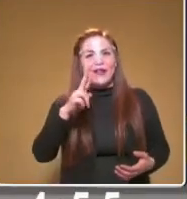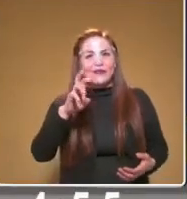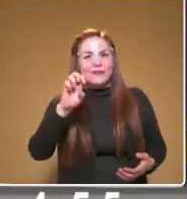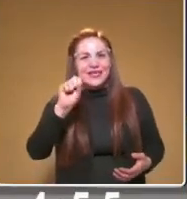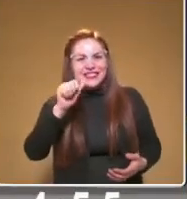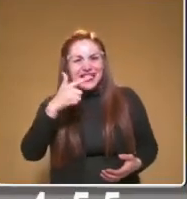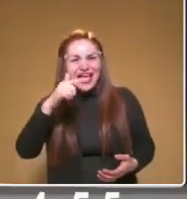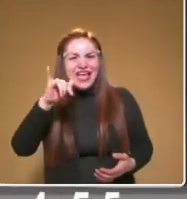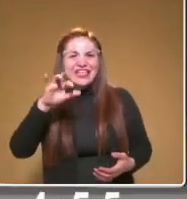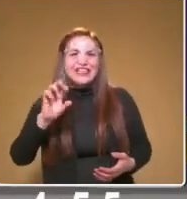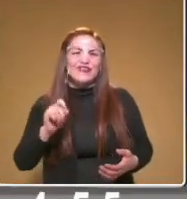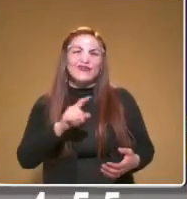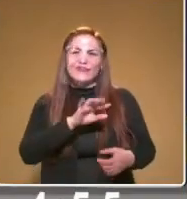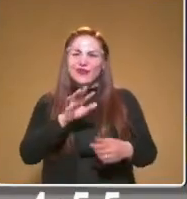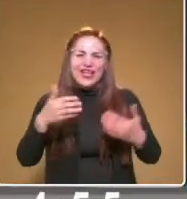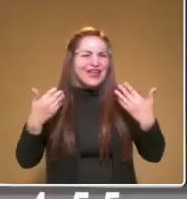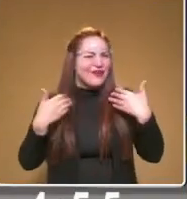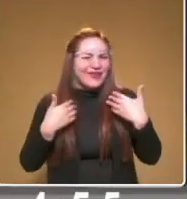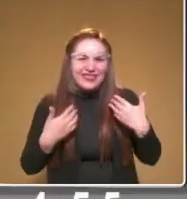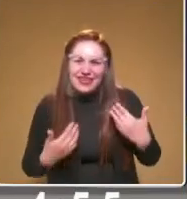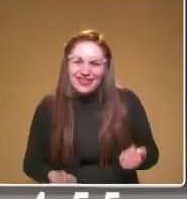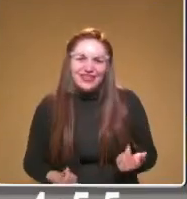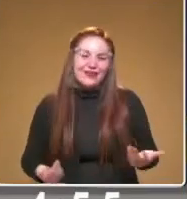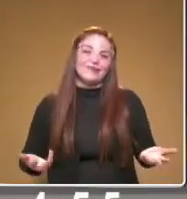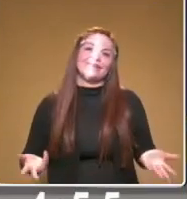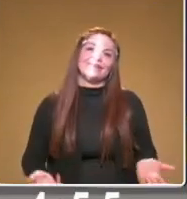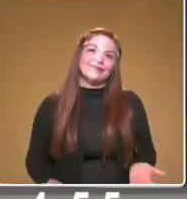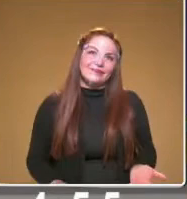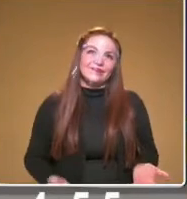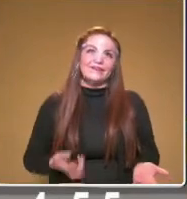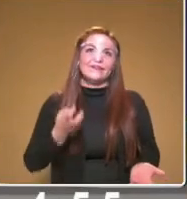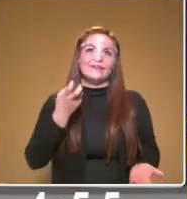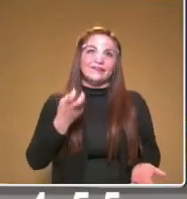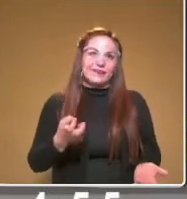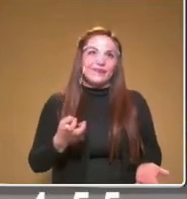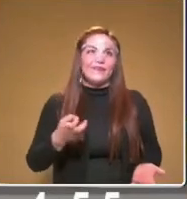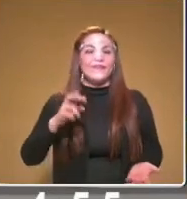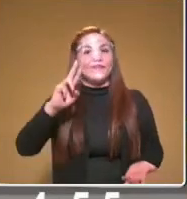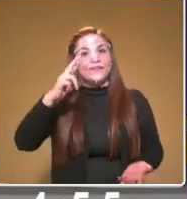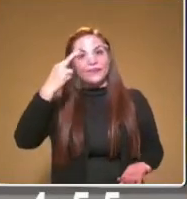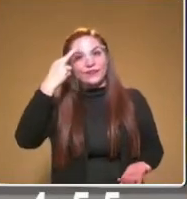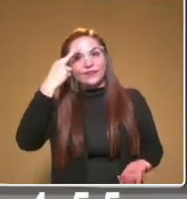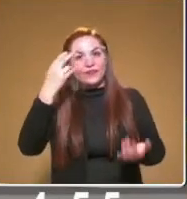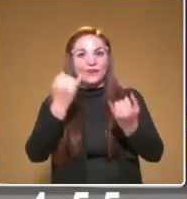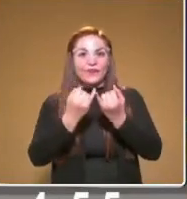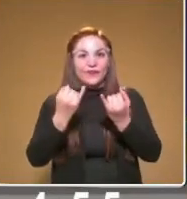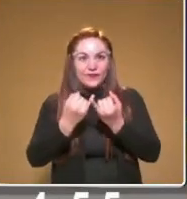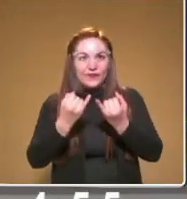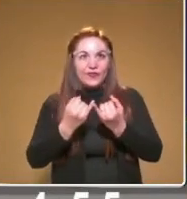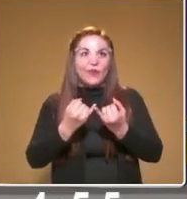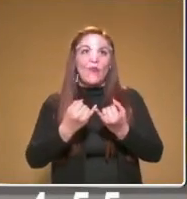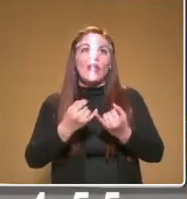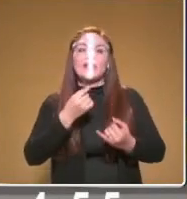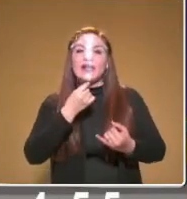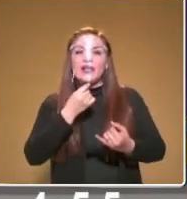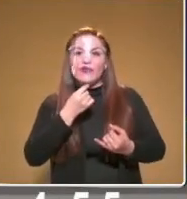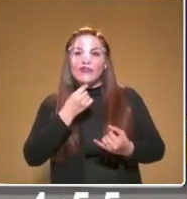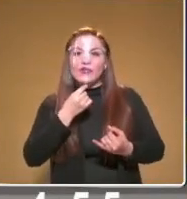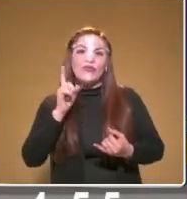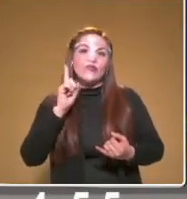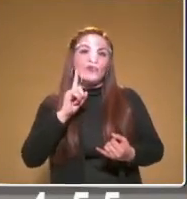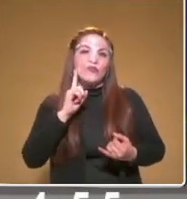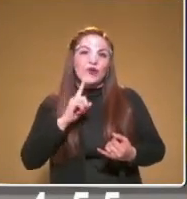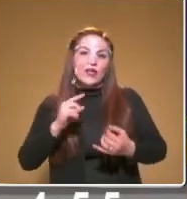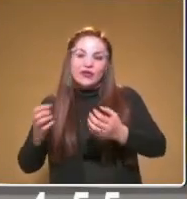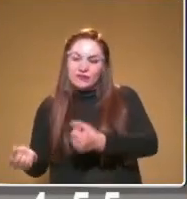de la vida que le dio al capitán. Y en este caso, por ejemplo, maestra, yo recuerdo que cuando veía que tenían que subir a los niños y a las mujeres primero